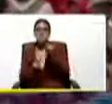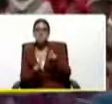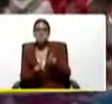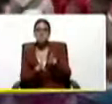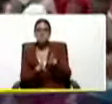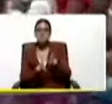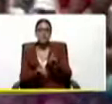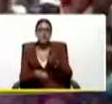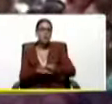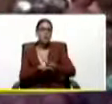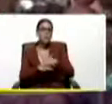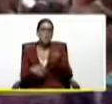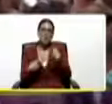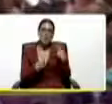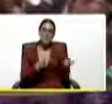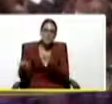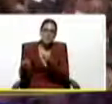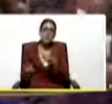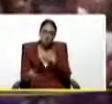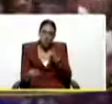¿Por qué no me invitan?